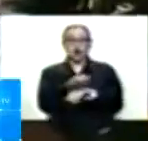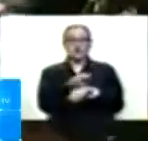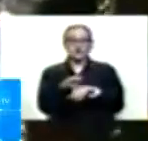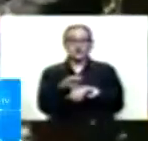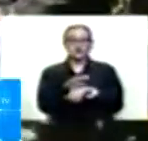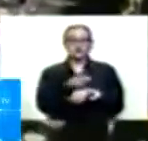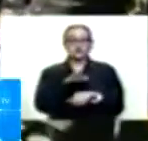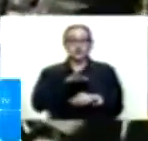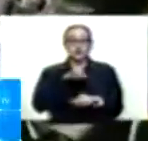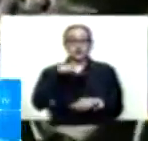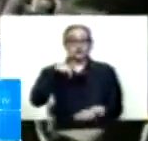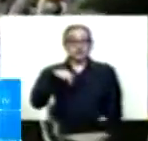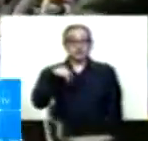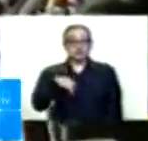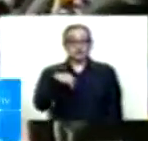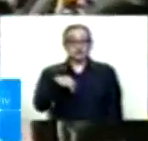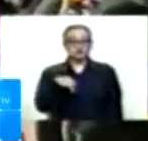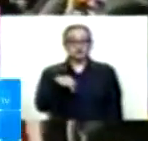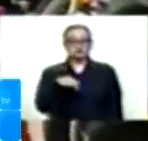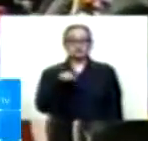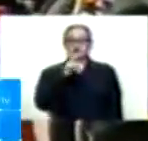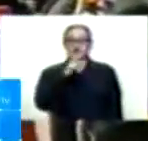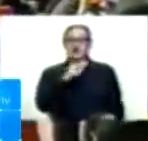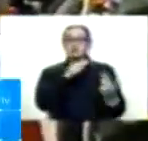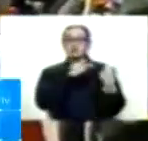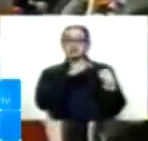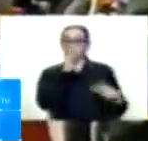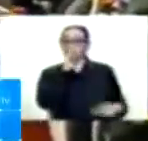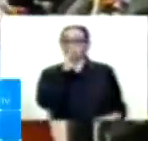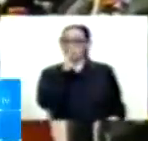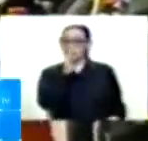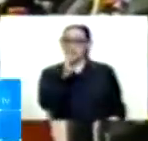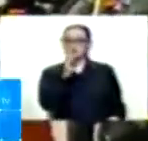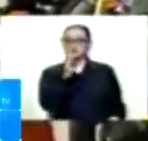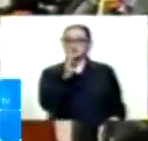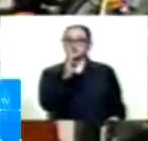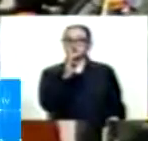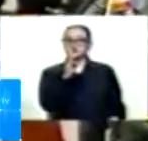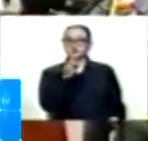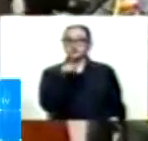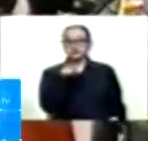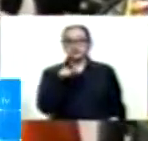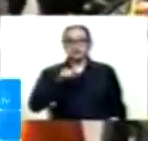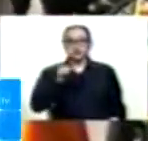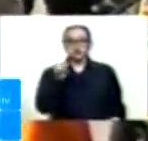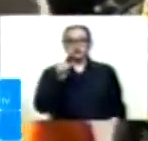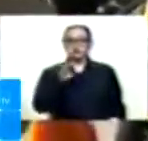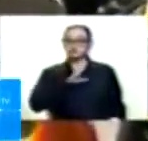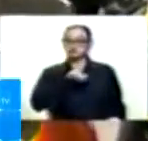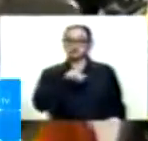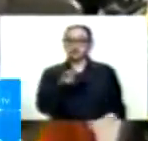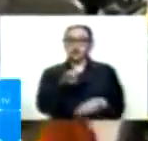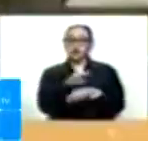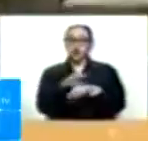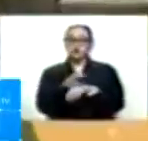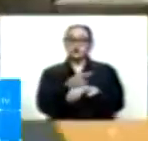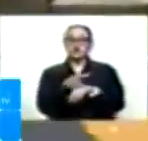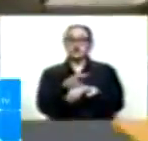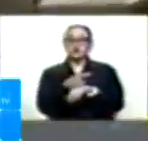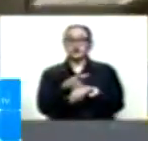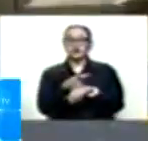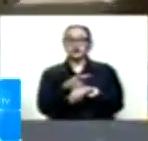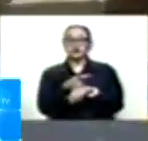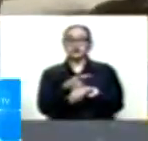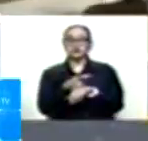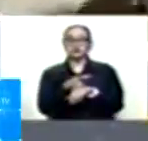la gobernación del estado, cuyo responsable directo de ese retén policial es el gobernador del estado, Liborio